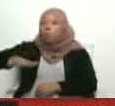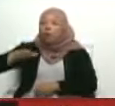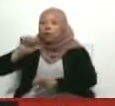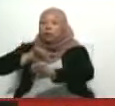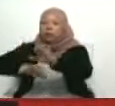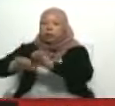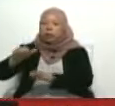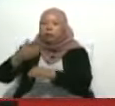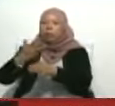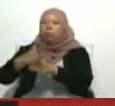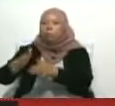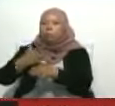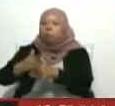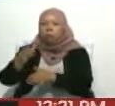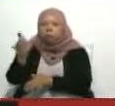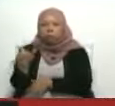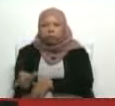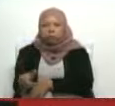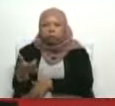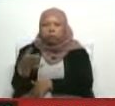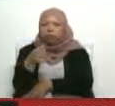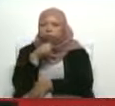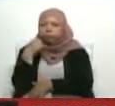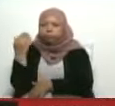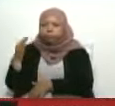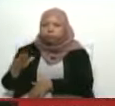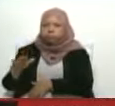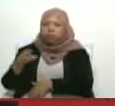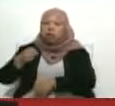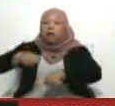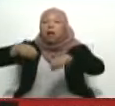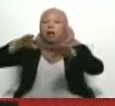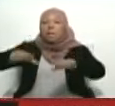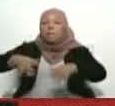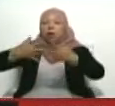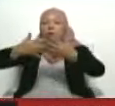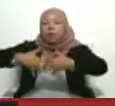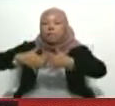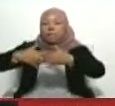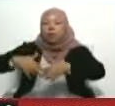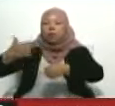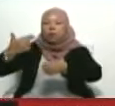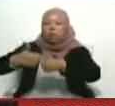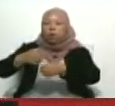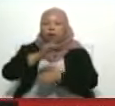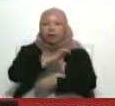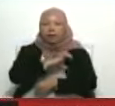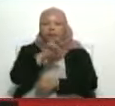les importó para nada, el paro petrolero de diciembre-enero del